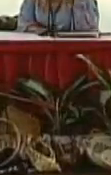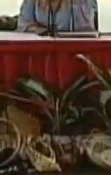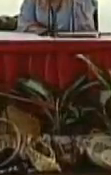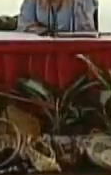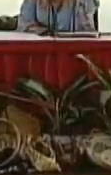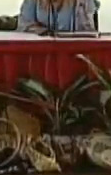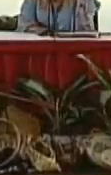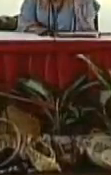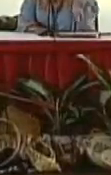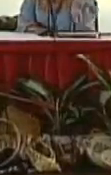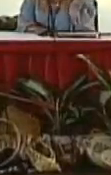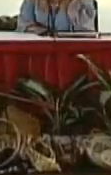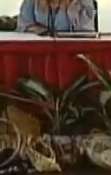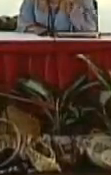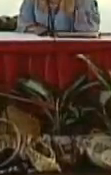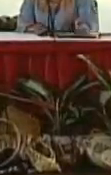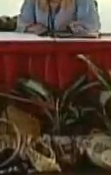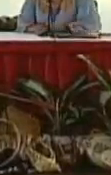Nicolás.